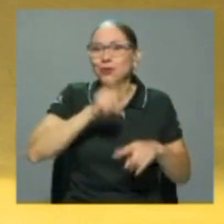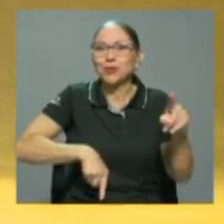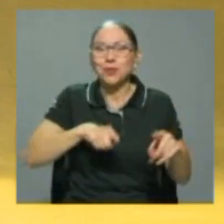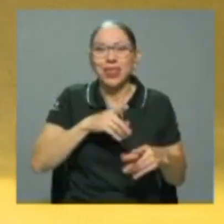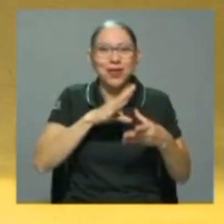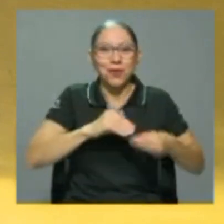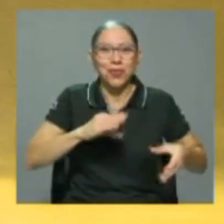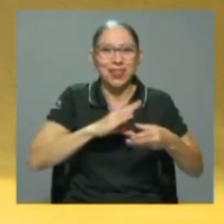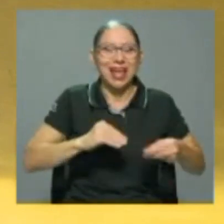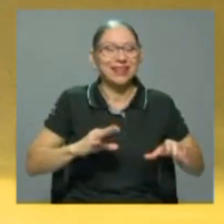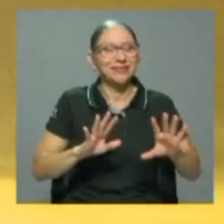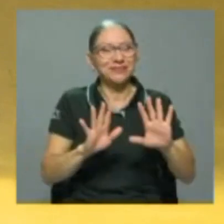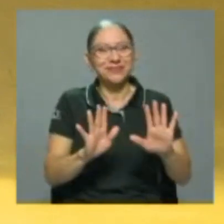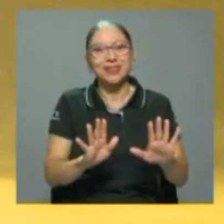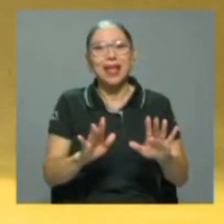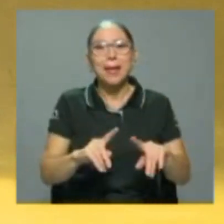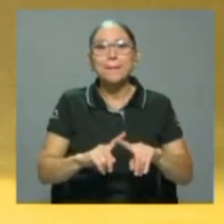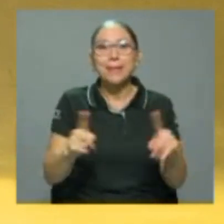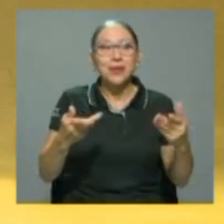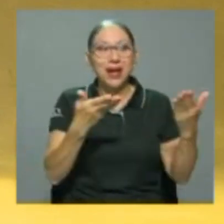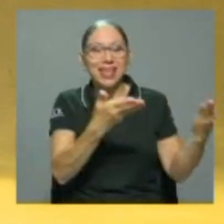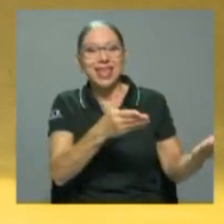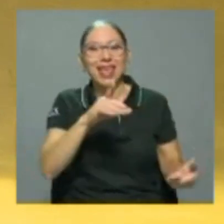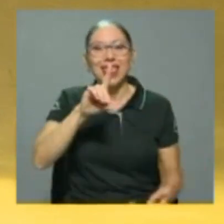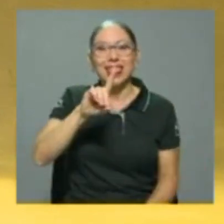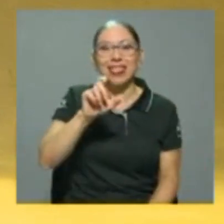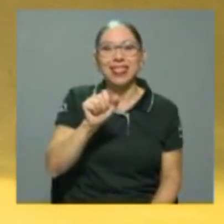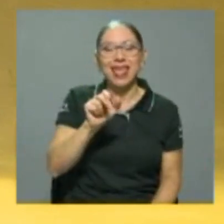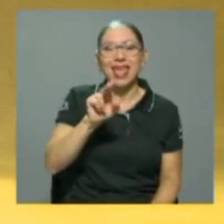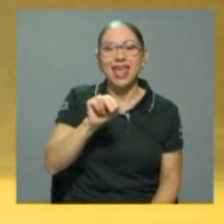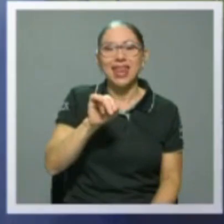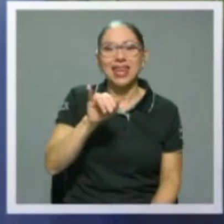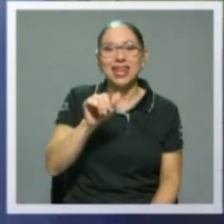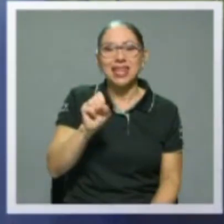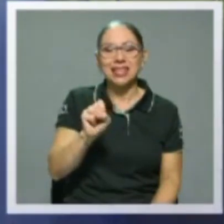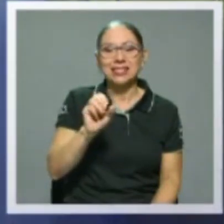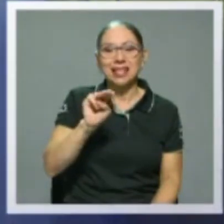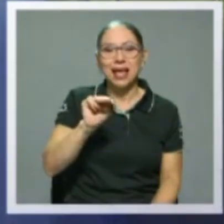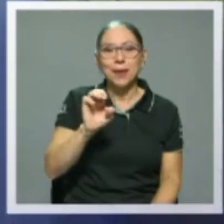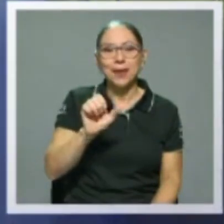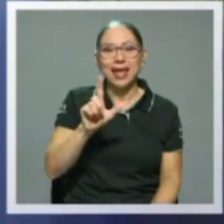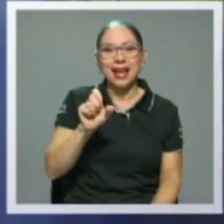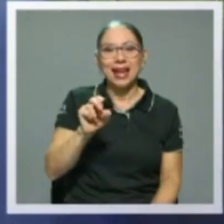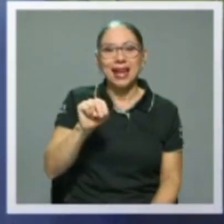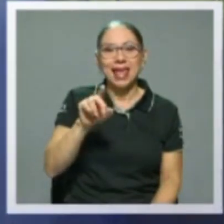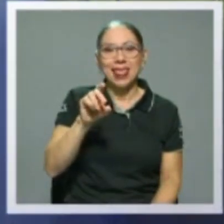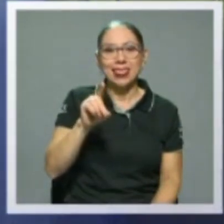Tenemos a don Denis Meléndez, y